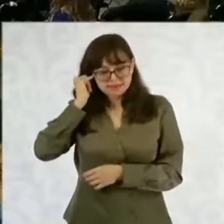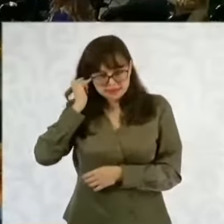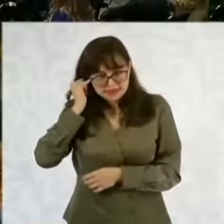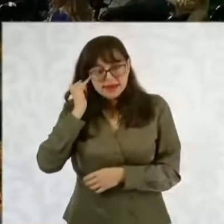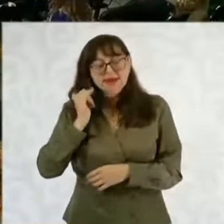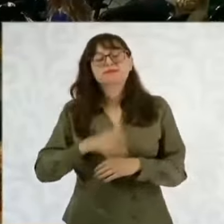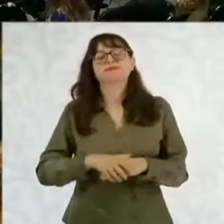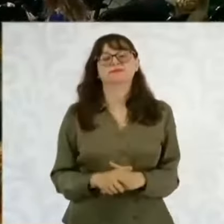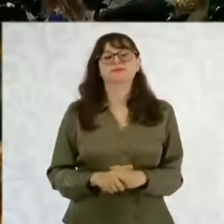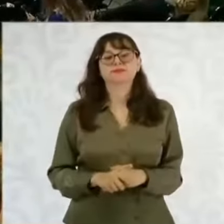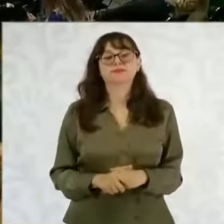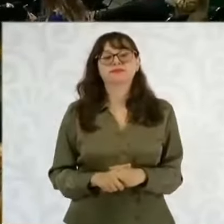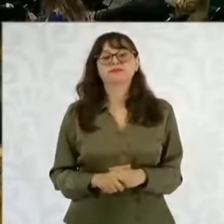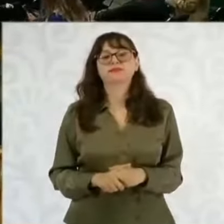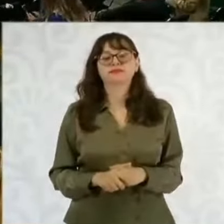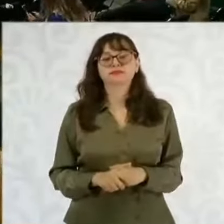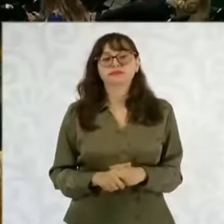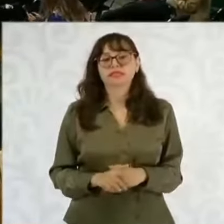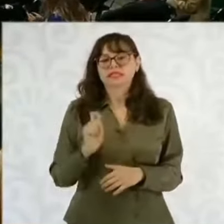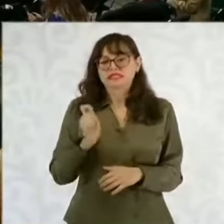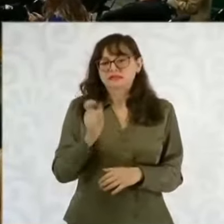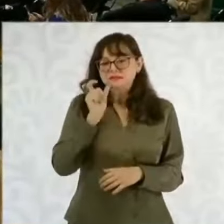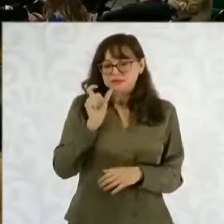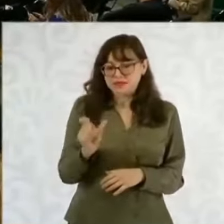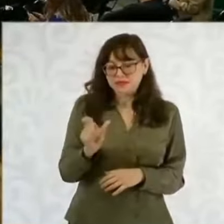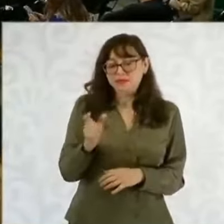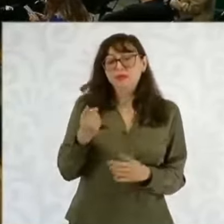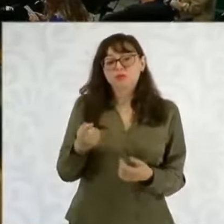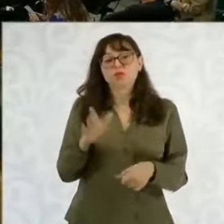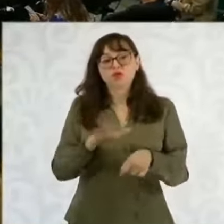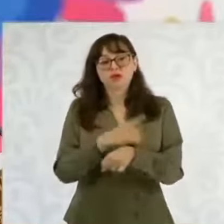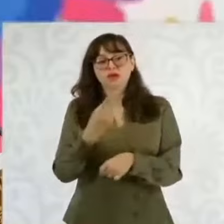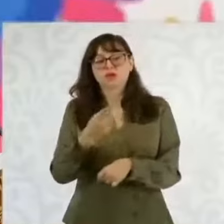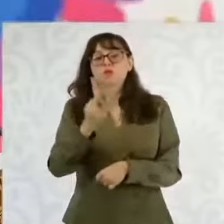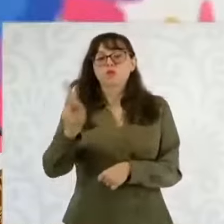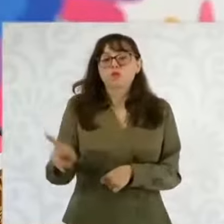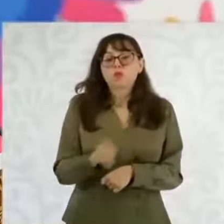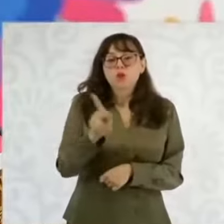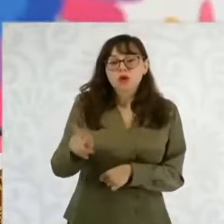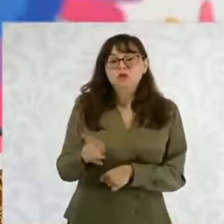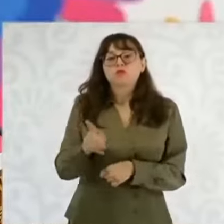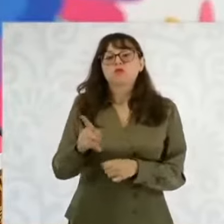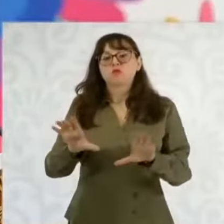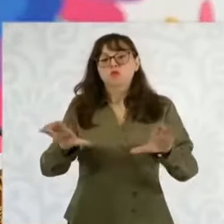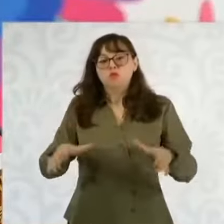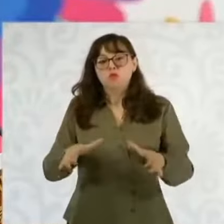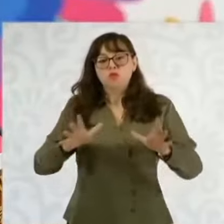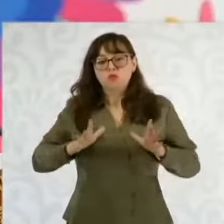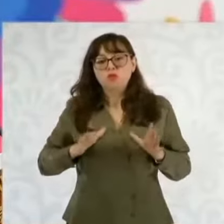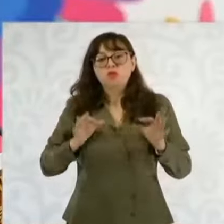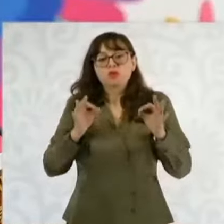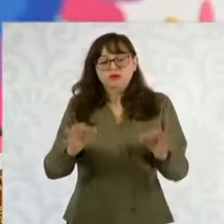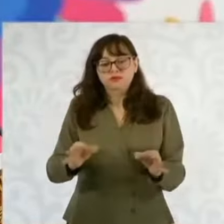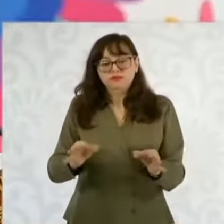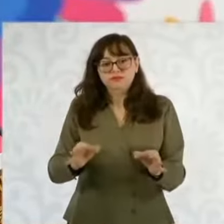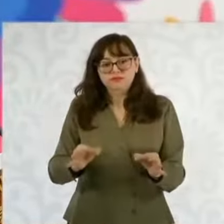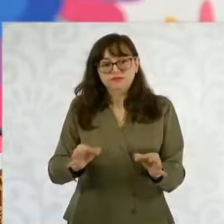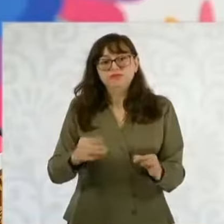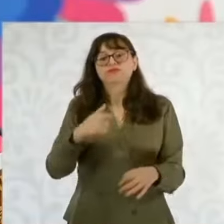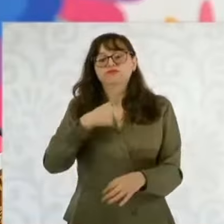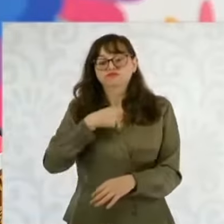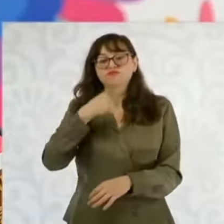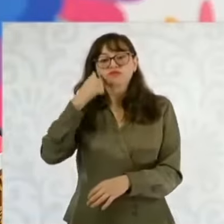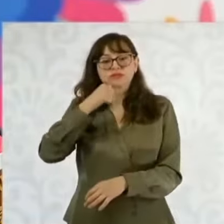encontramos en este recinto. Tlen a los pueblos y comunidades originarias de este país. Los acabo de